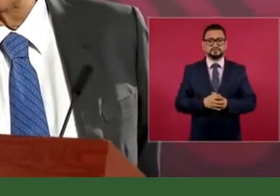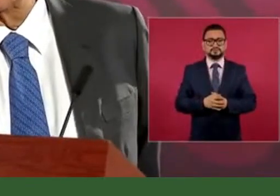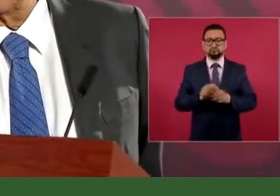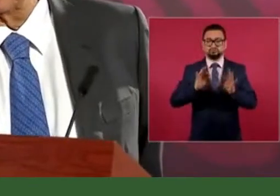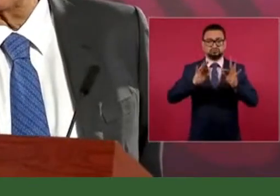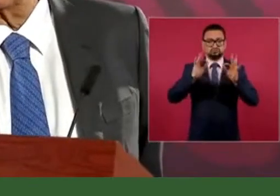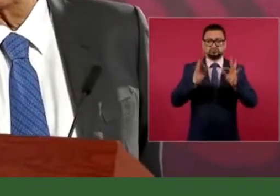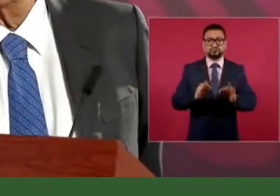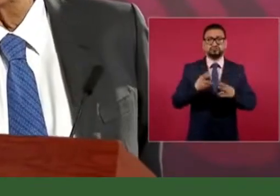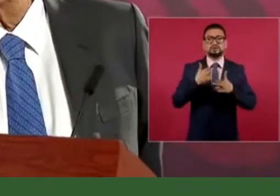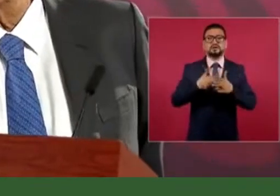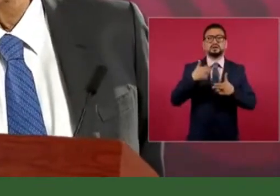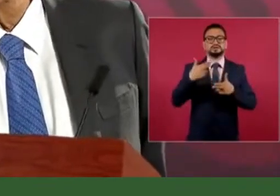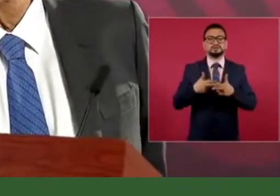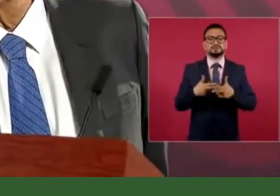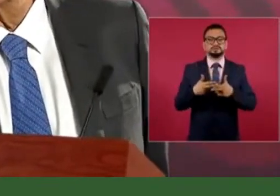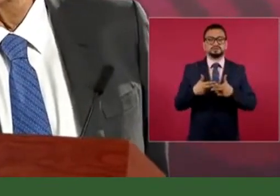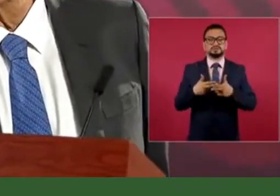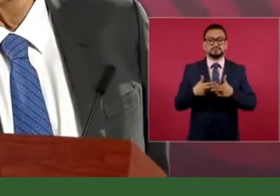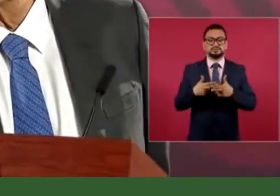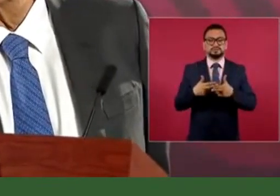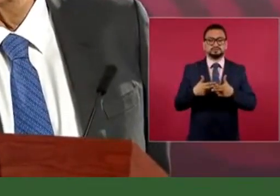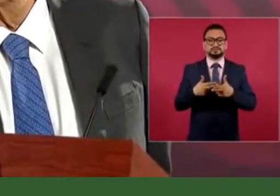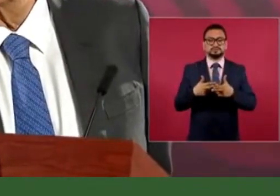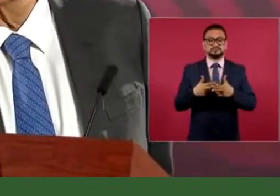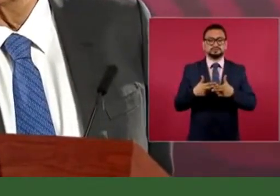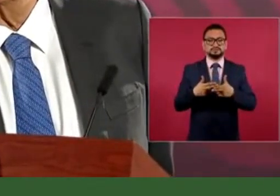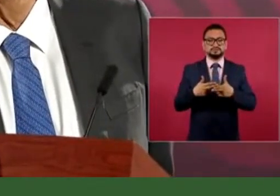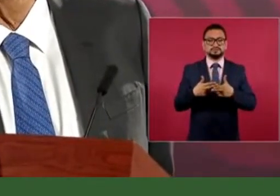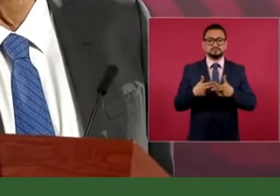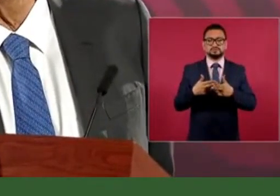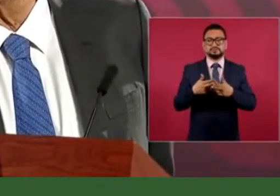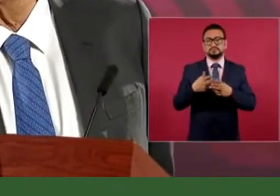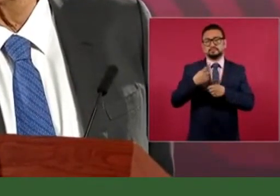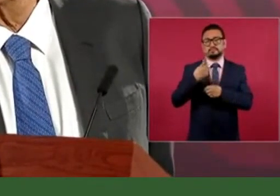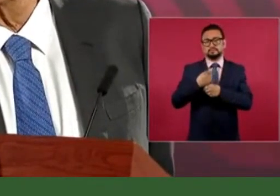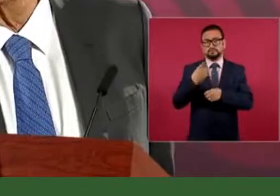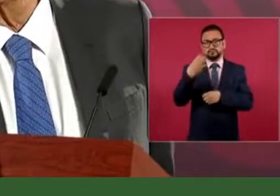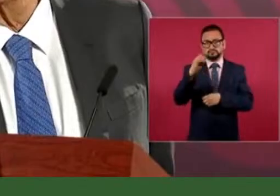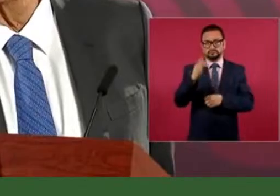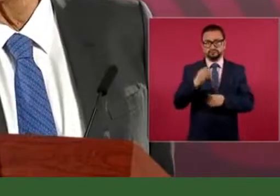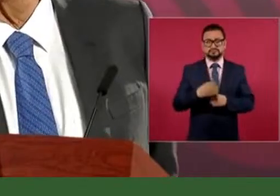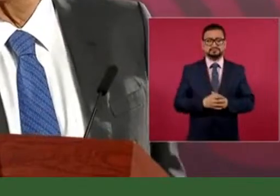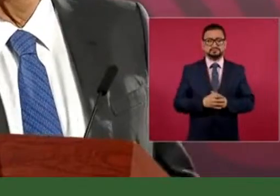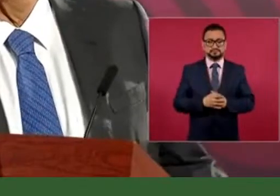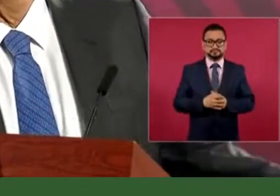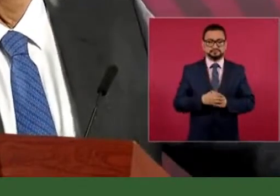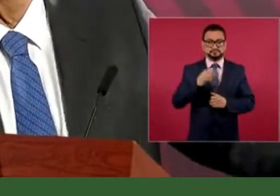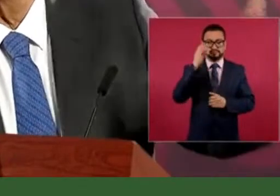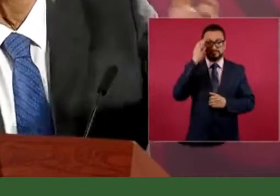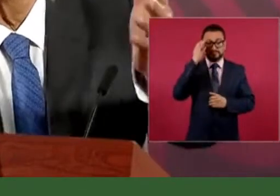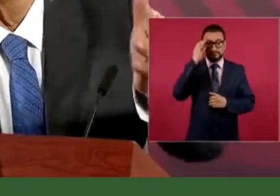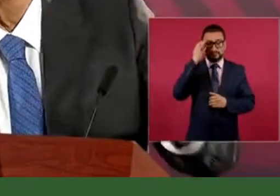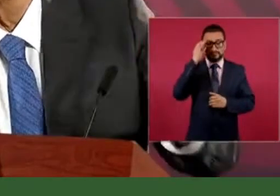formalmente hasta el día 1 de octubre. O sea que va a